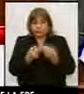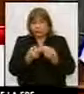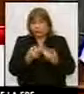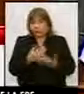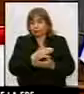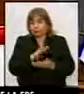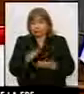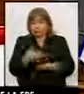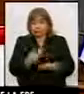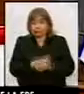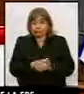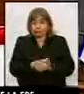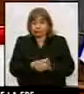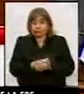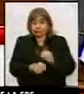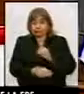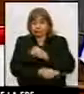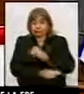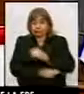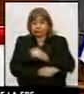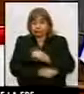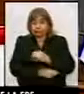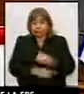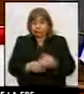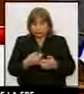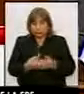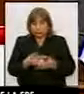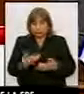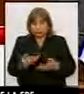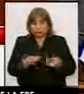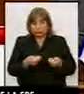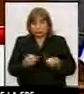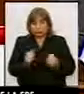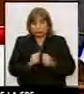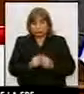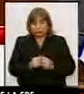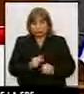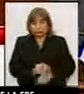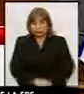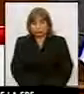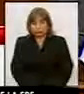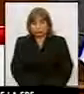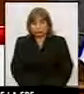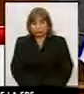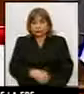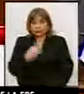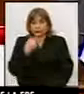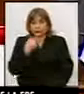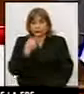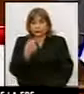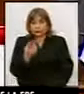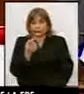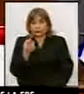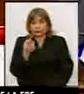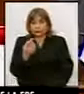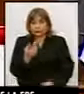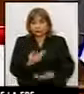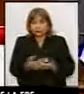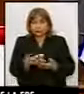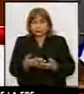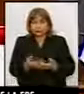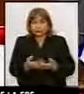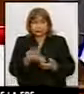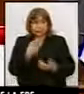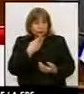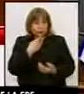en todo el país, que es mayoritaria y que necesita revitalizarse en el país. Lo dice no solamente los índices revisados hasta hoy, que